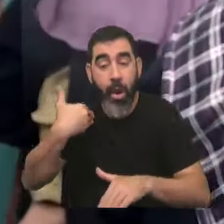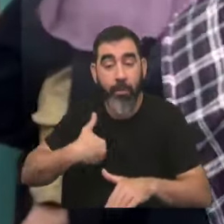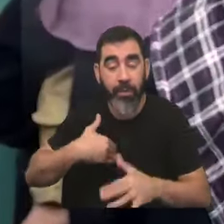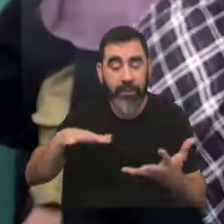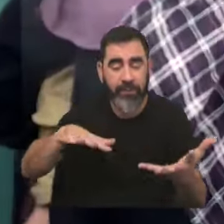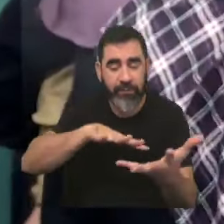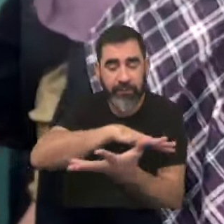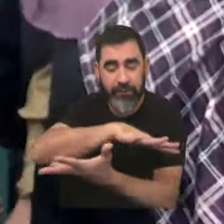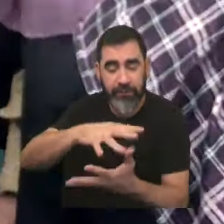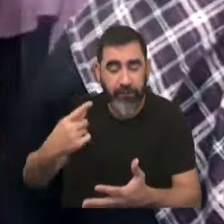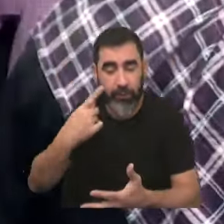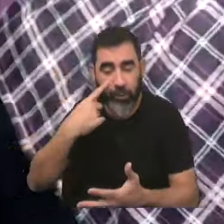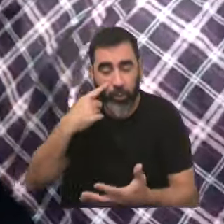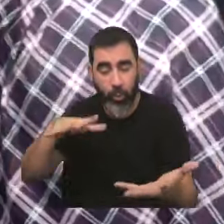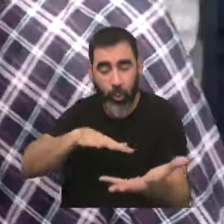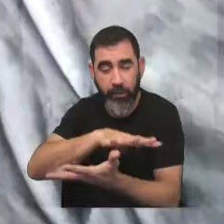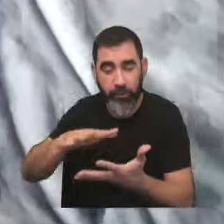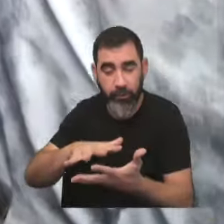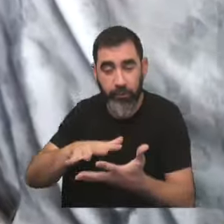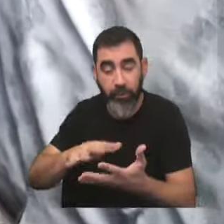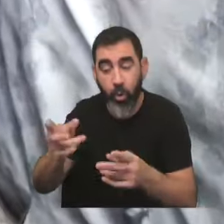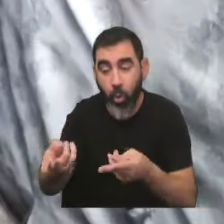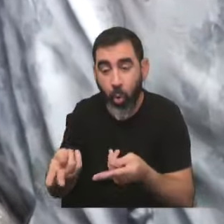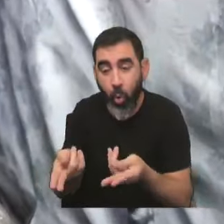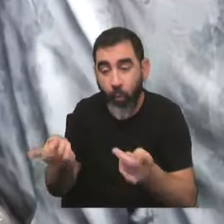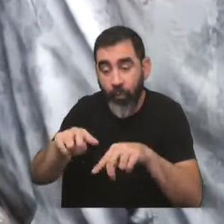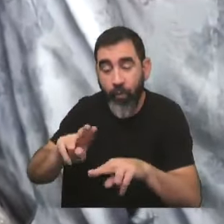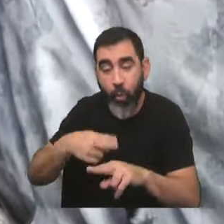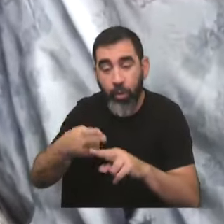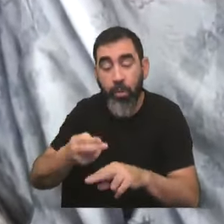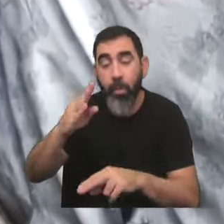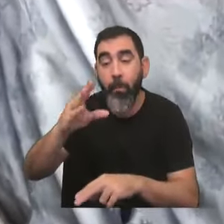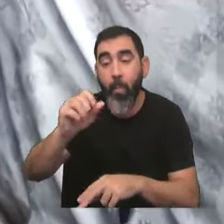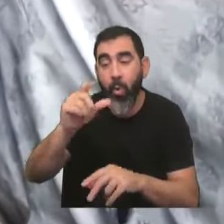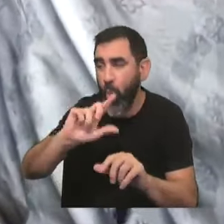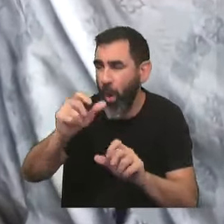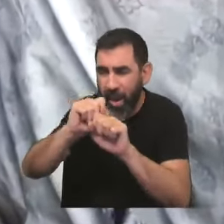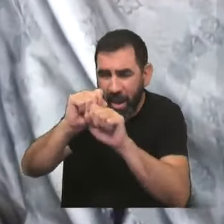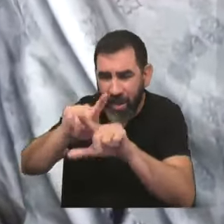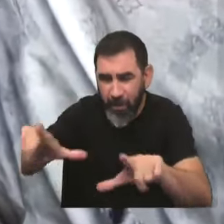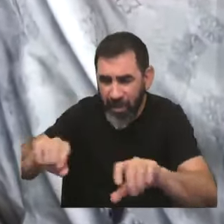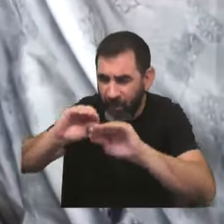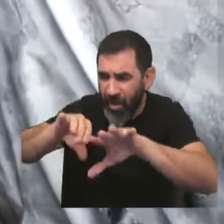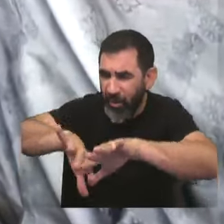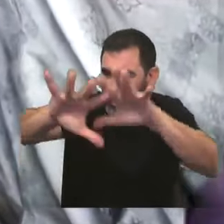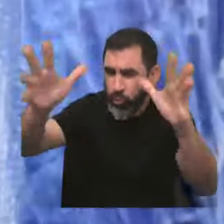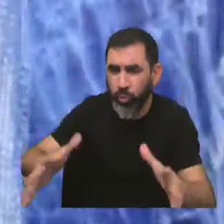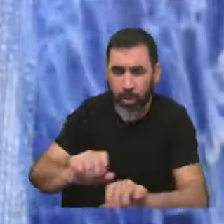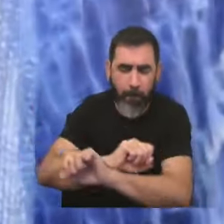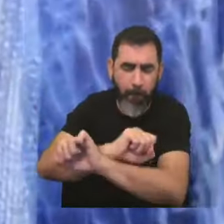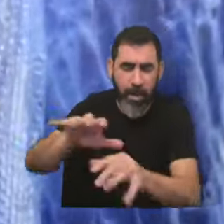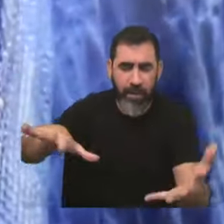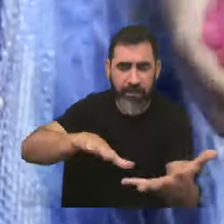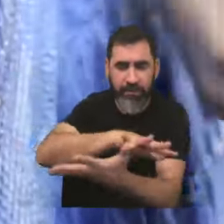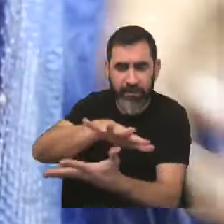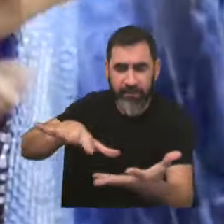situación en la que viven los gazatí la reaparición del Apolo dice se debe a la falta de limpieza la acumulación de basura y las malas condiciones de